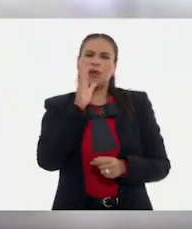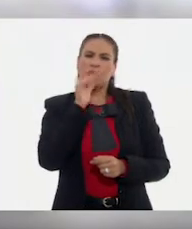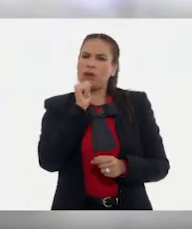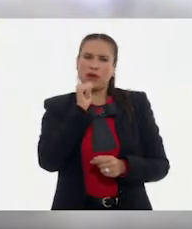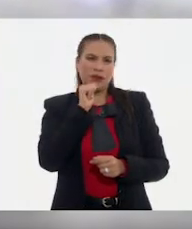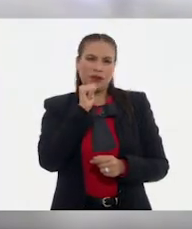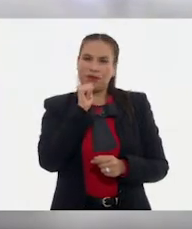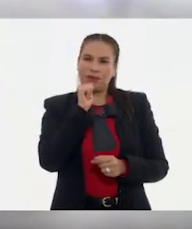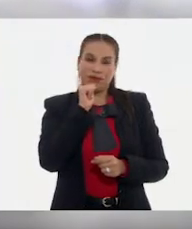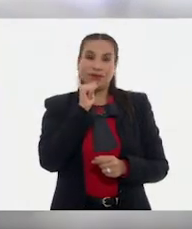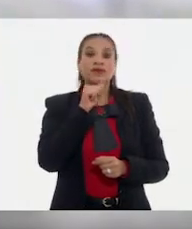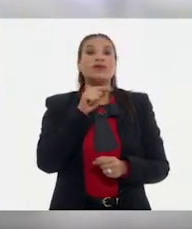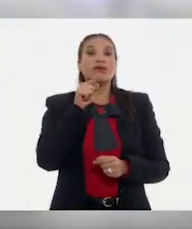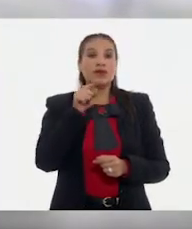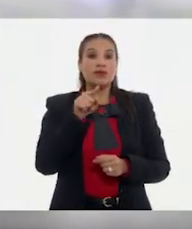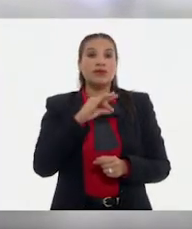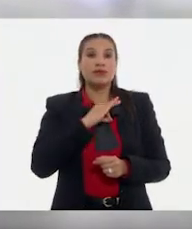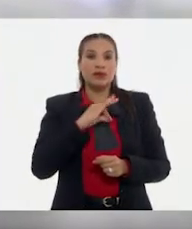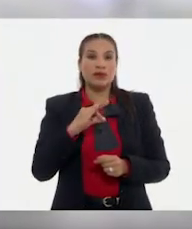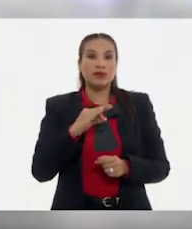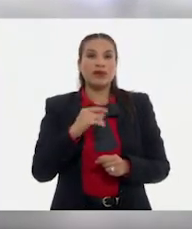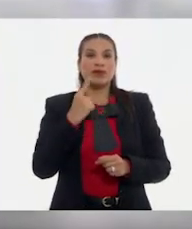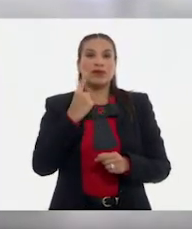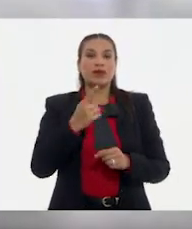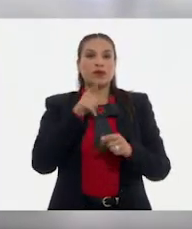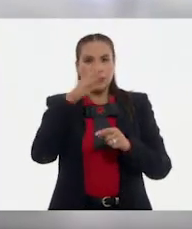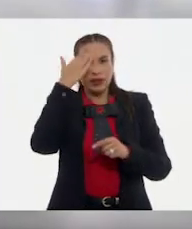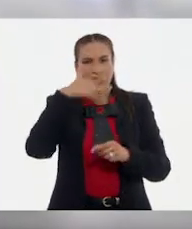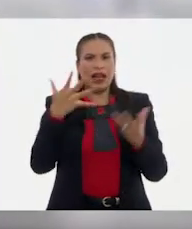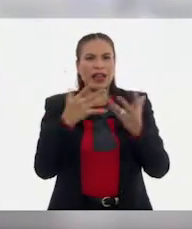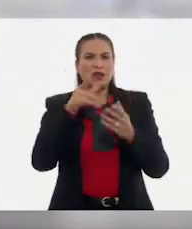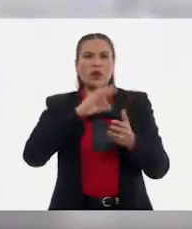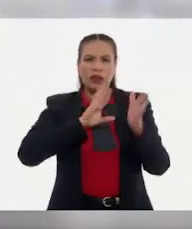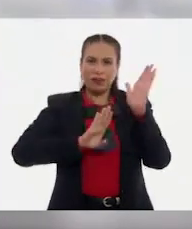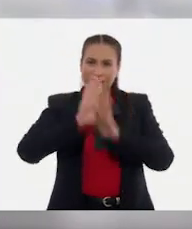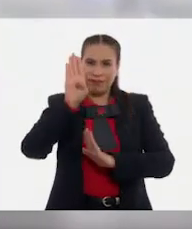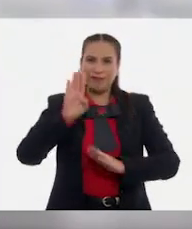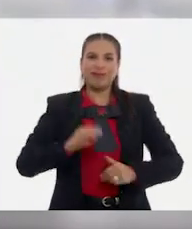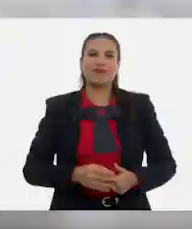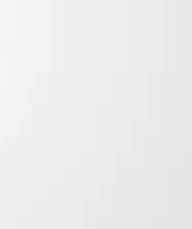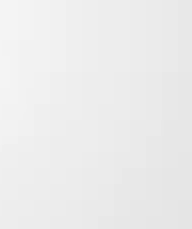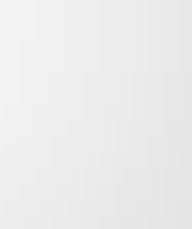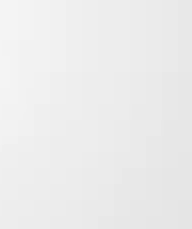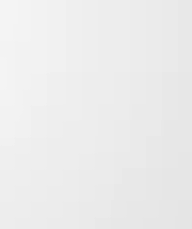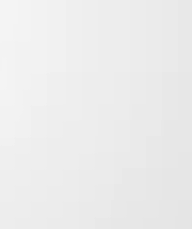no exista el no se puede, porque solamente tú sabes hasta dónde puedes llegar.